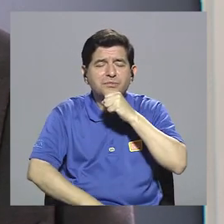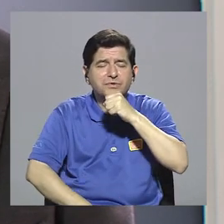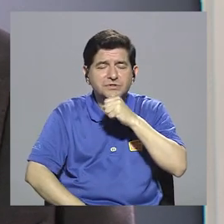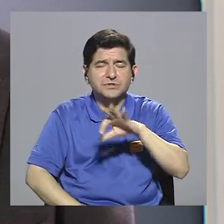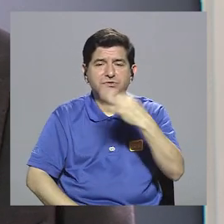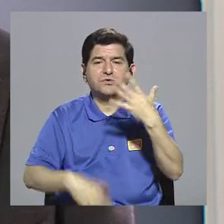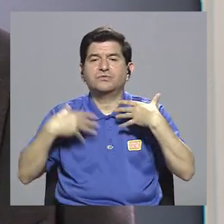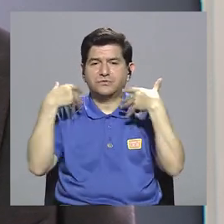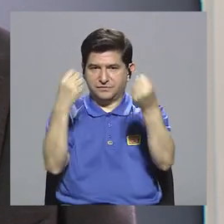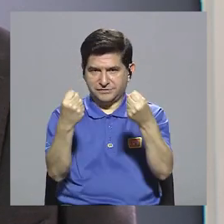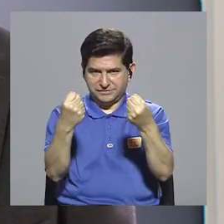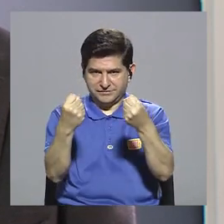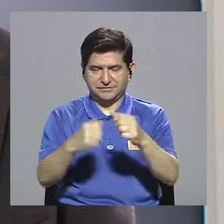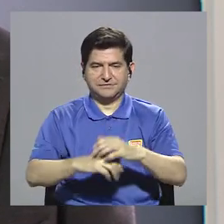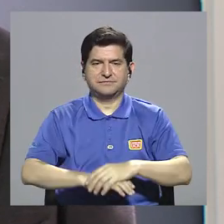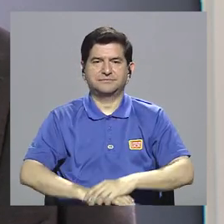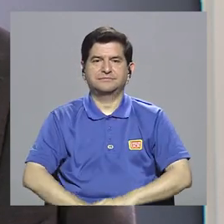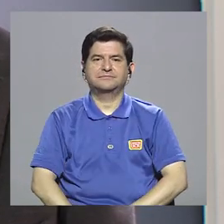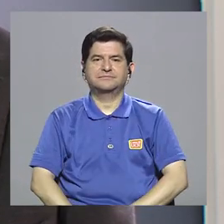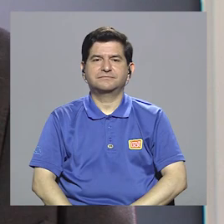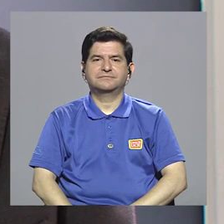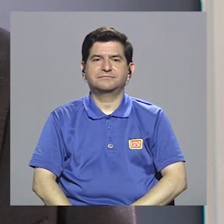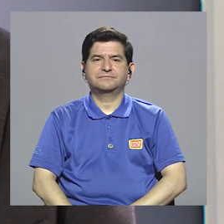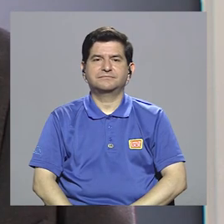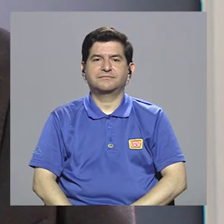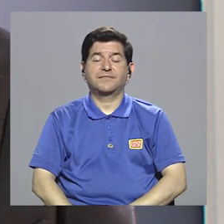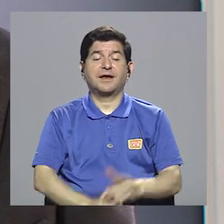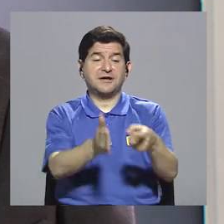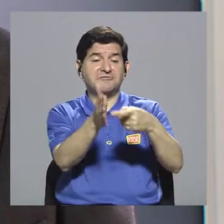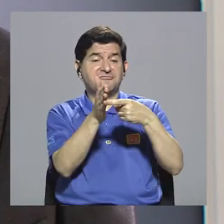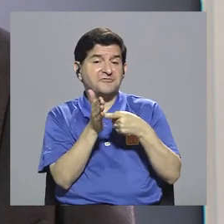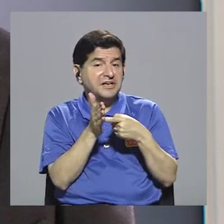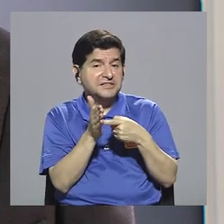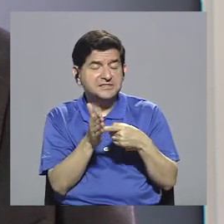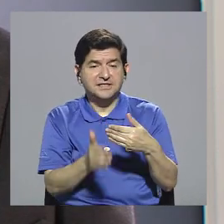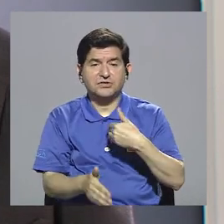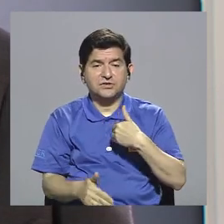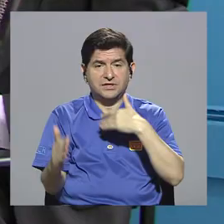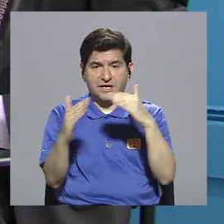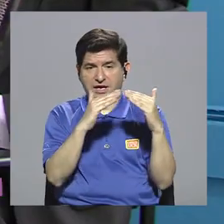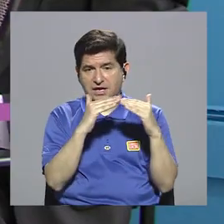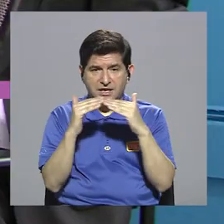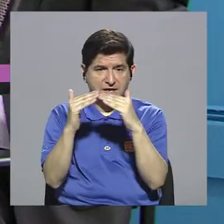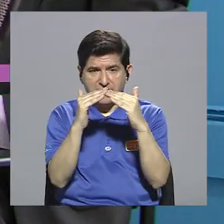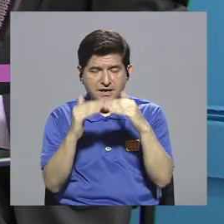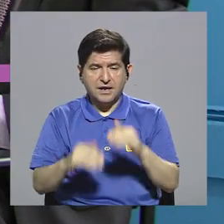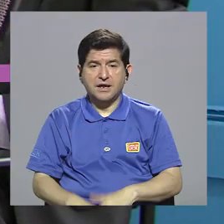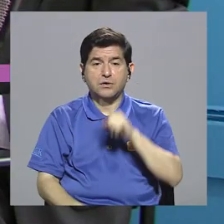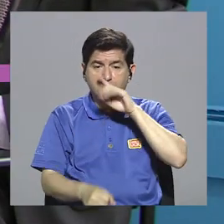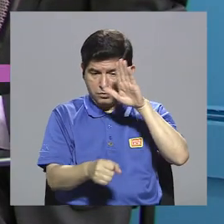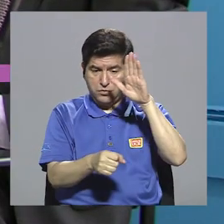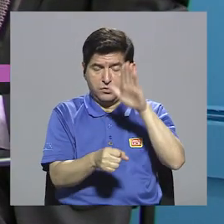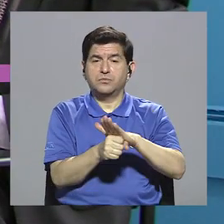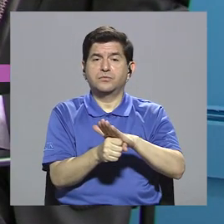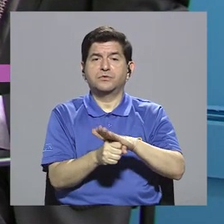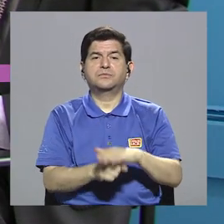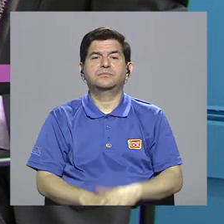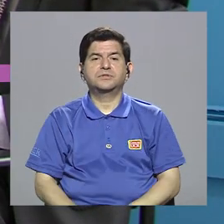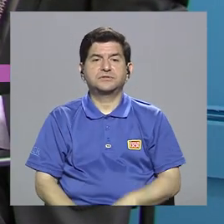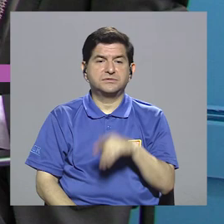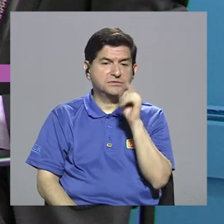saludable en el fondo el requisito es tener una comunidad una ciudad que está comprometida